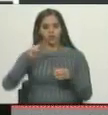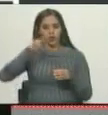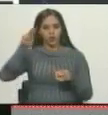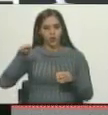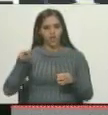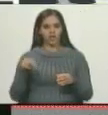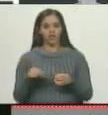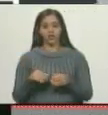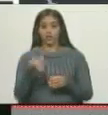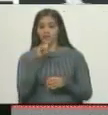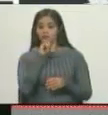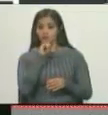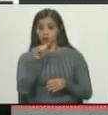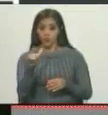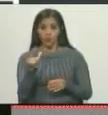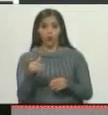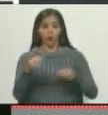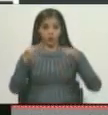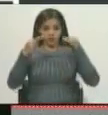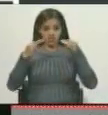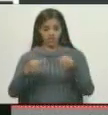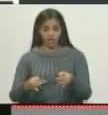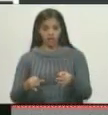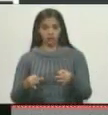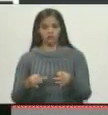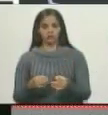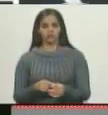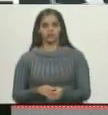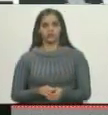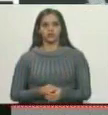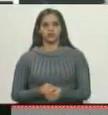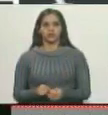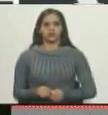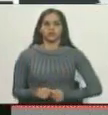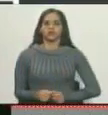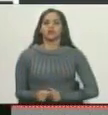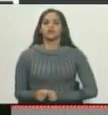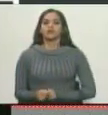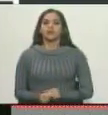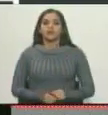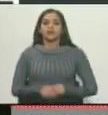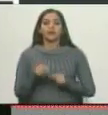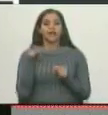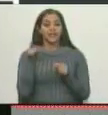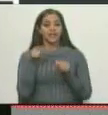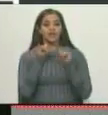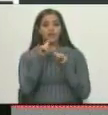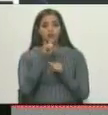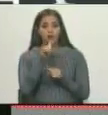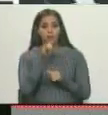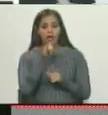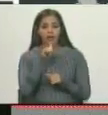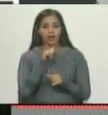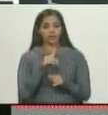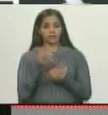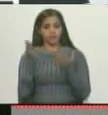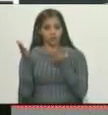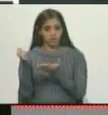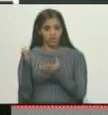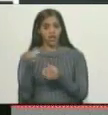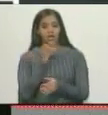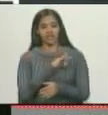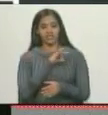le informó oficialmente para que ellos le informaran allá en Barbados al señor